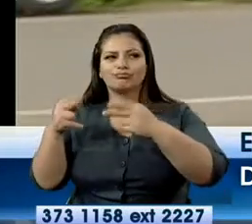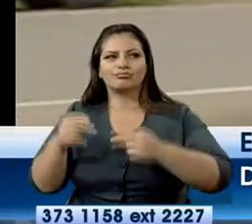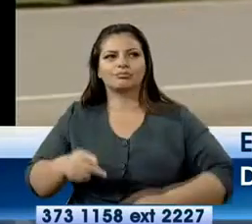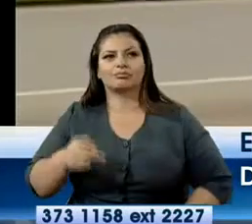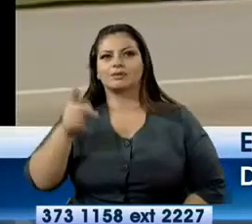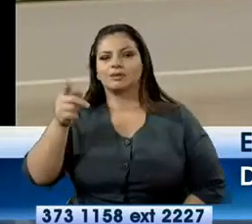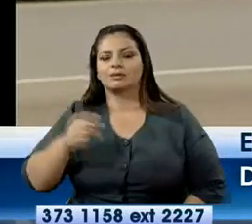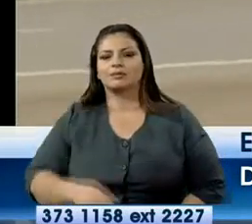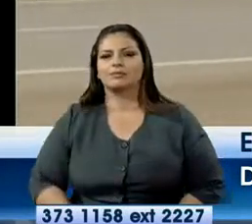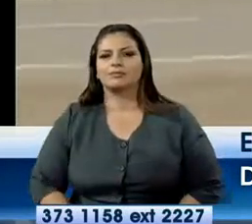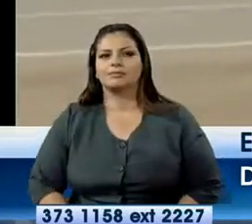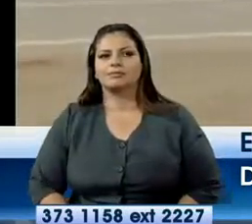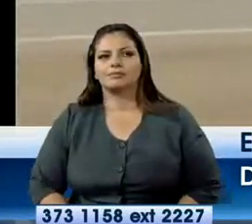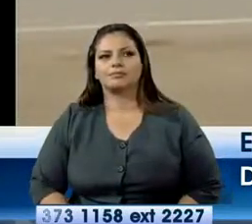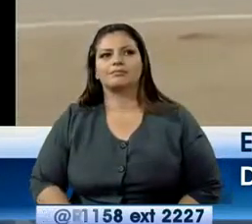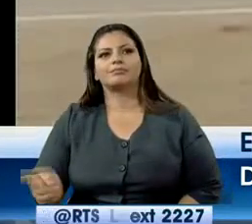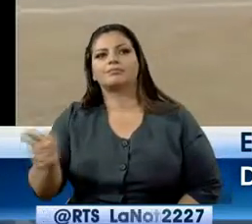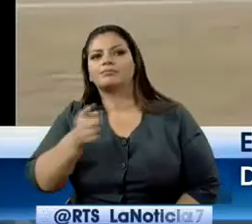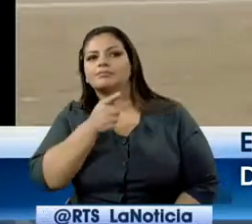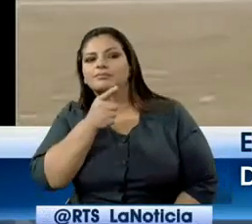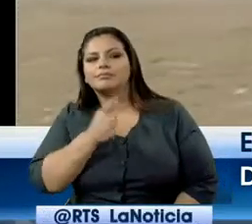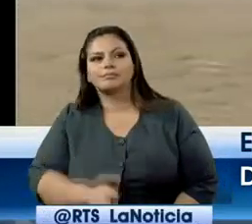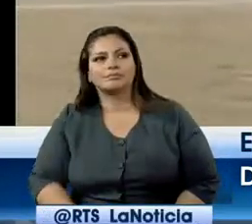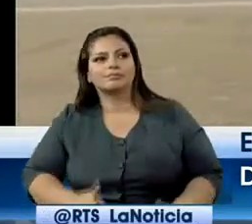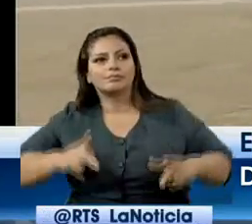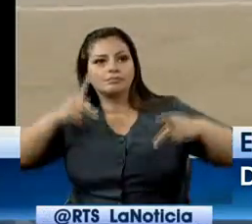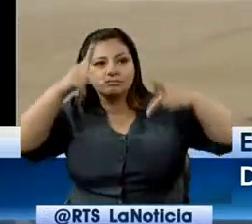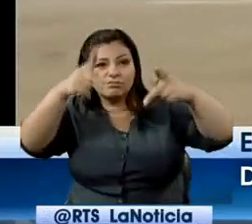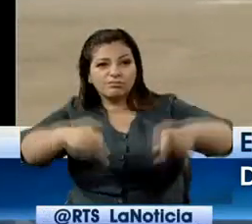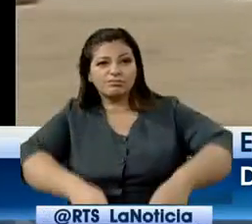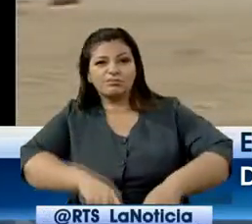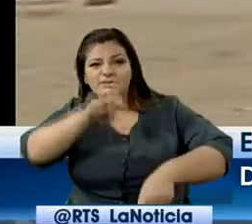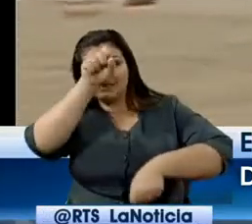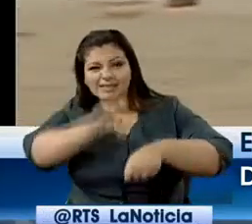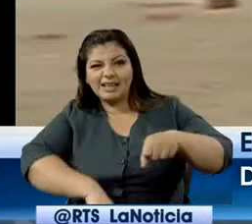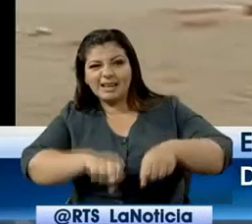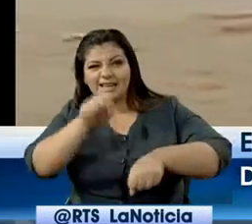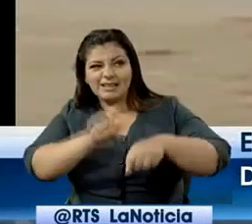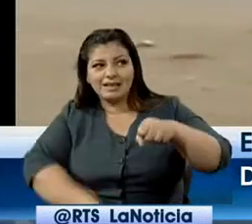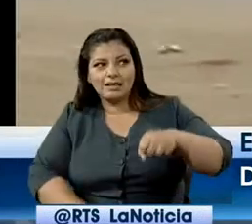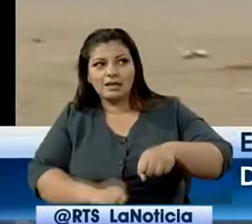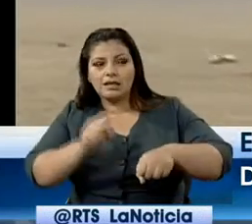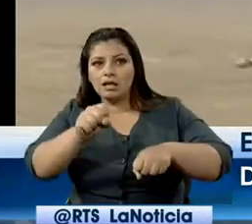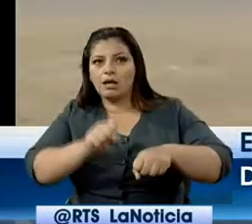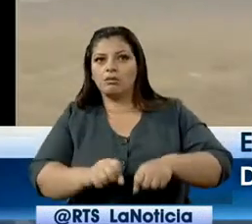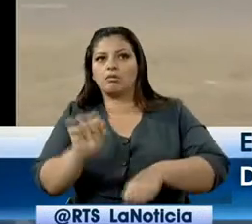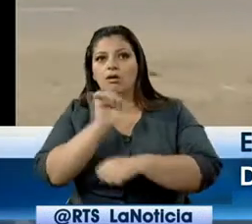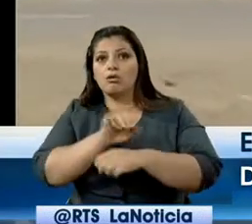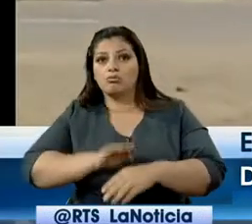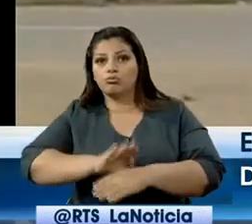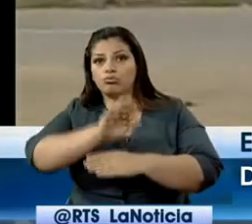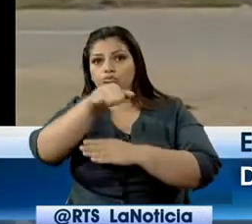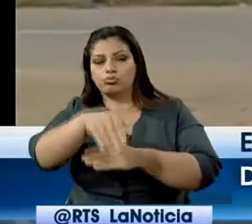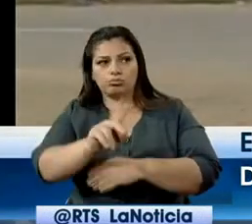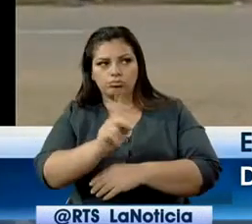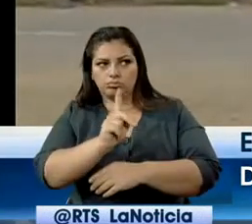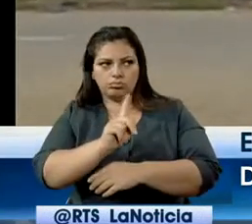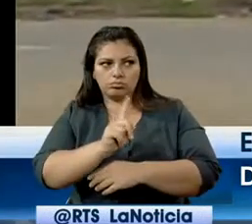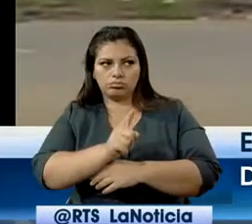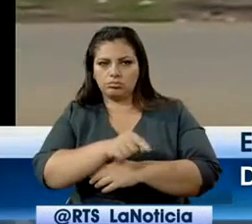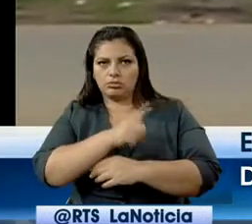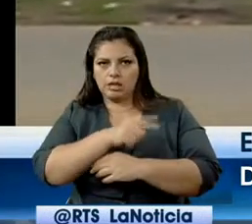no se lo ha, no se lo ha derribado, no se lo ha echado abajo, lo seguimos viendo allí, que quedó